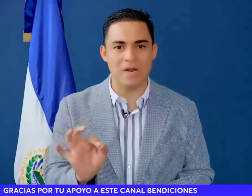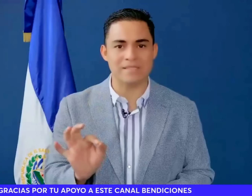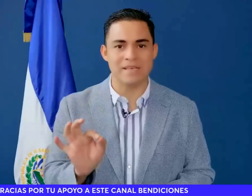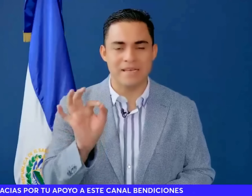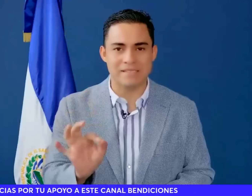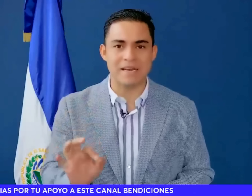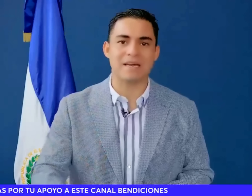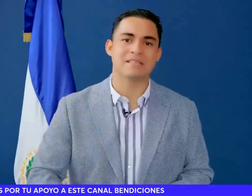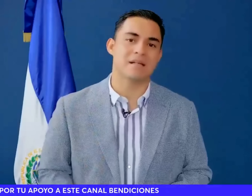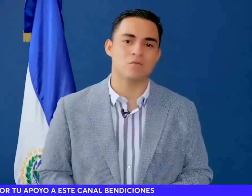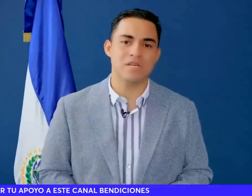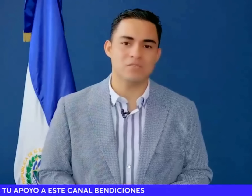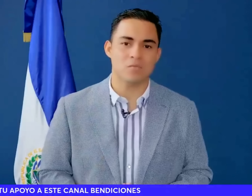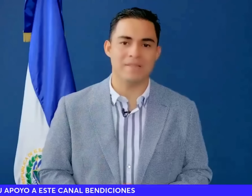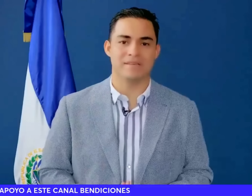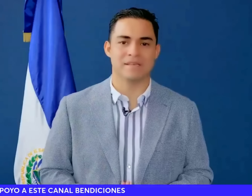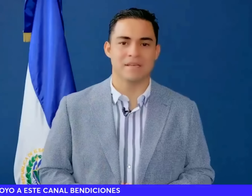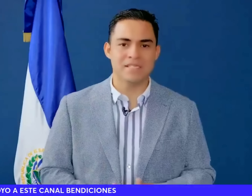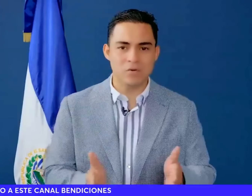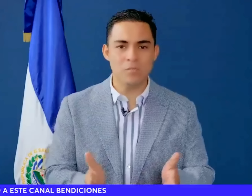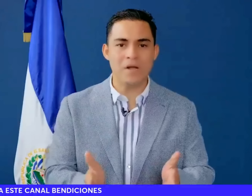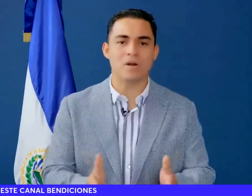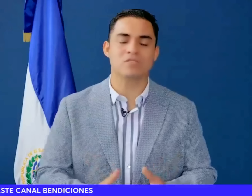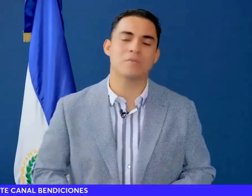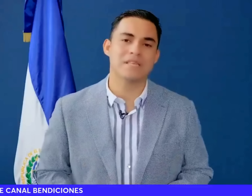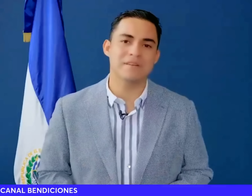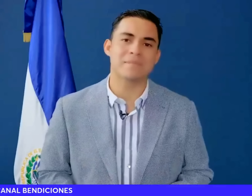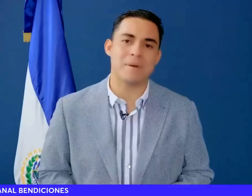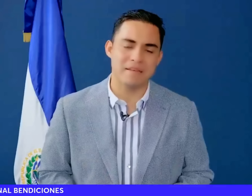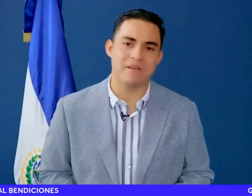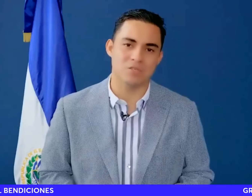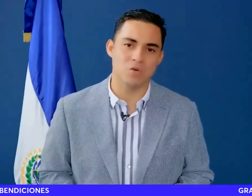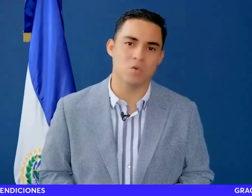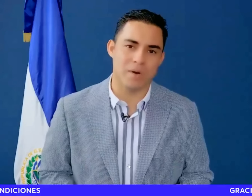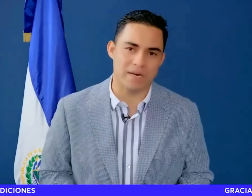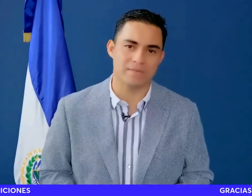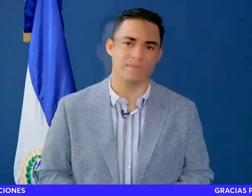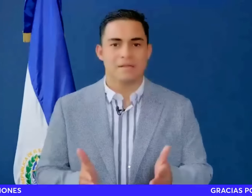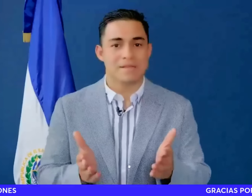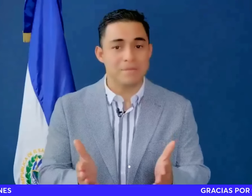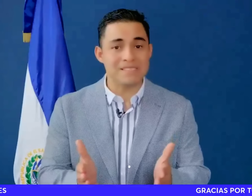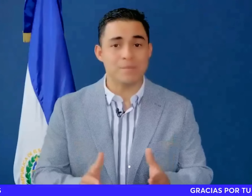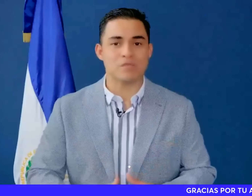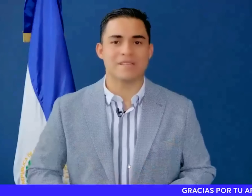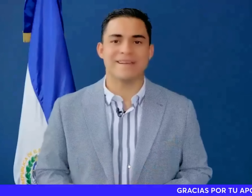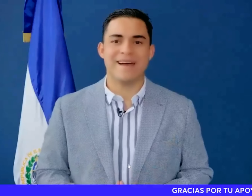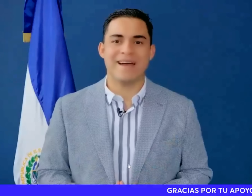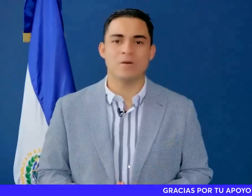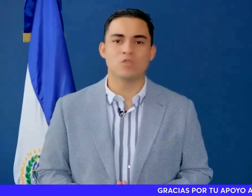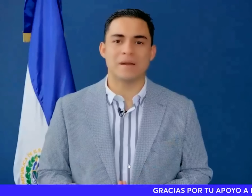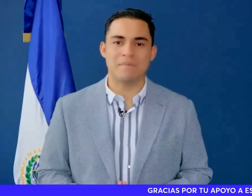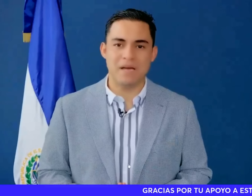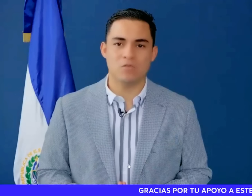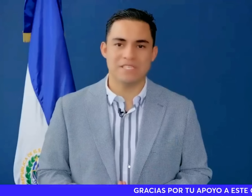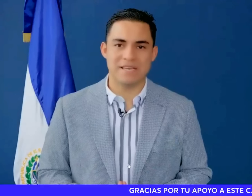300,000 están legalizados y solventes Y si cumplen con las normativas de planificación urbana también se procederá a